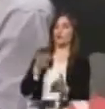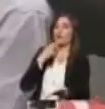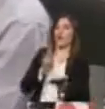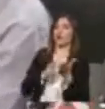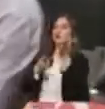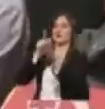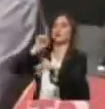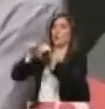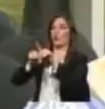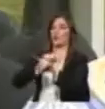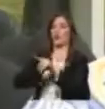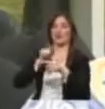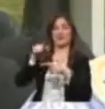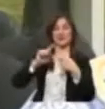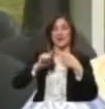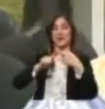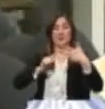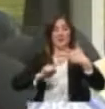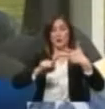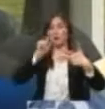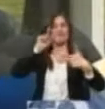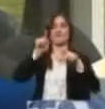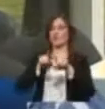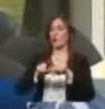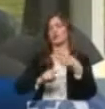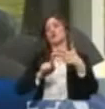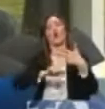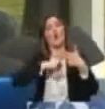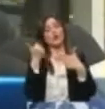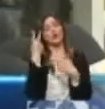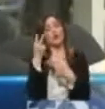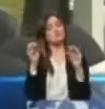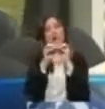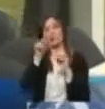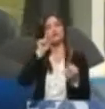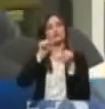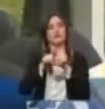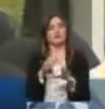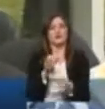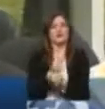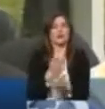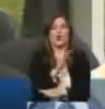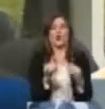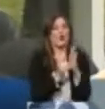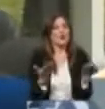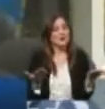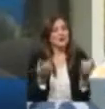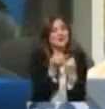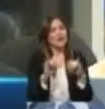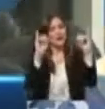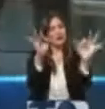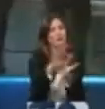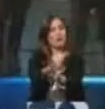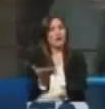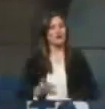y dos preguntas más. En este sentido, pretenden hacer lo que dicen que no se debe hacer, violentando la independencia de